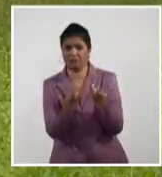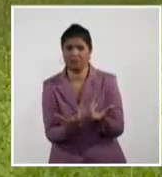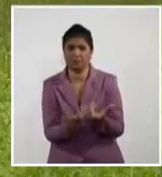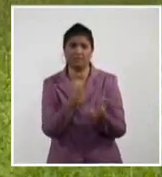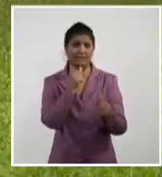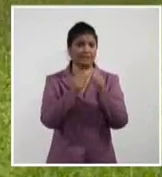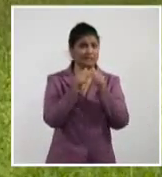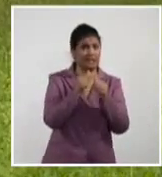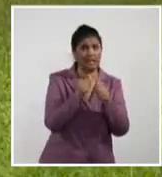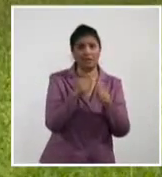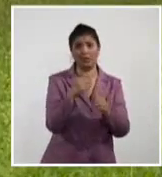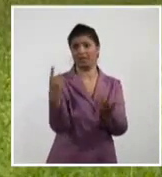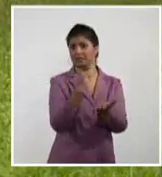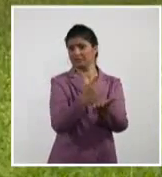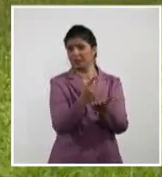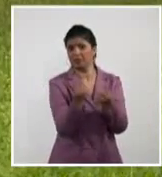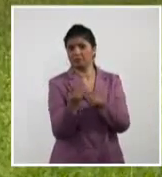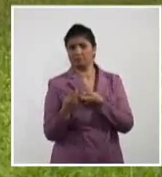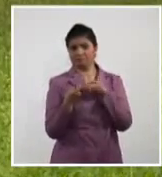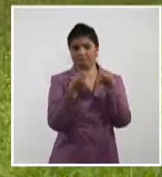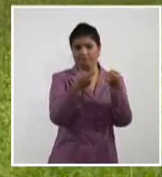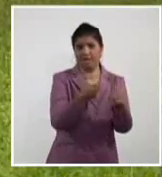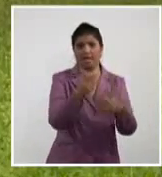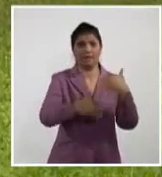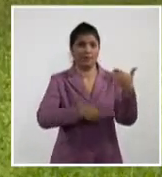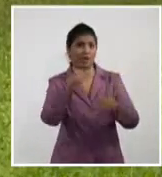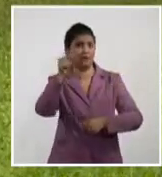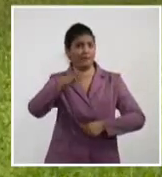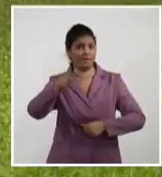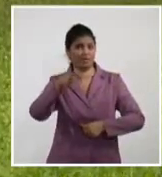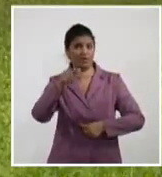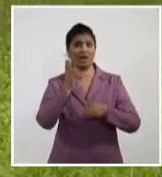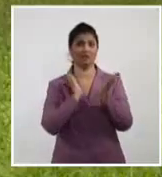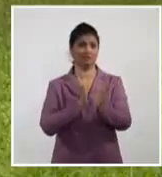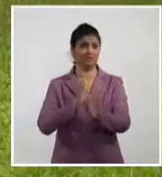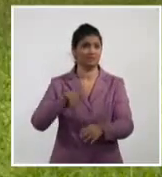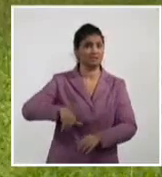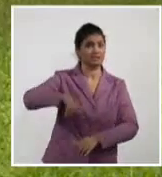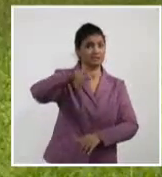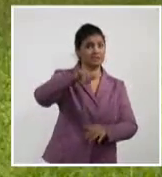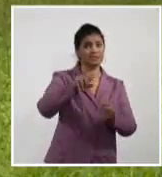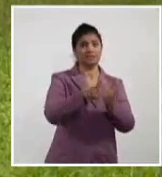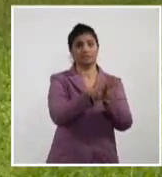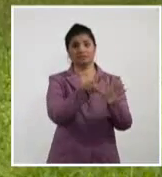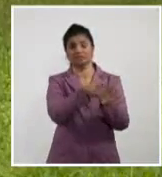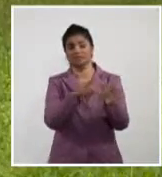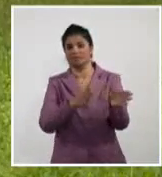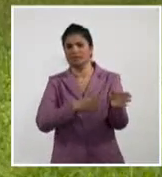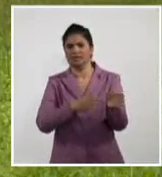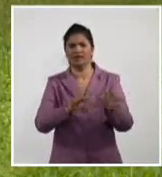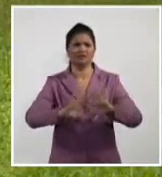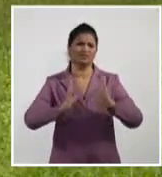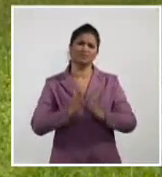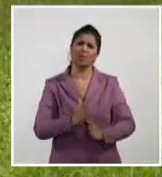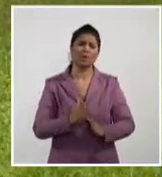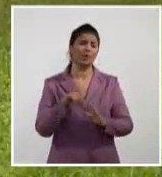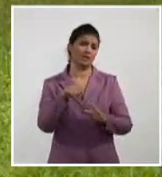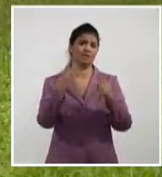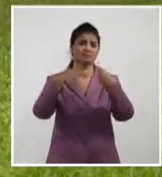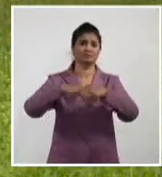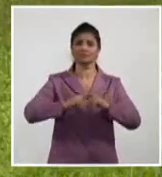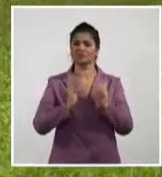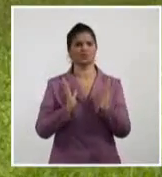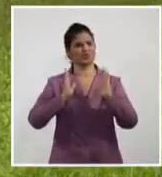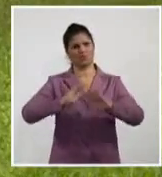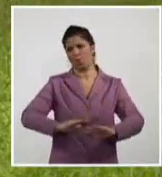disrupciones tecnológicas, crisis migratoria y multidimensional. Todo eso sin tener aún respuestas concretas para frenar lo